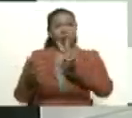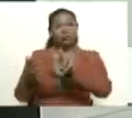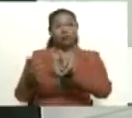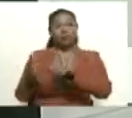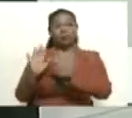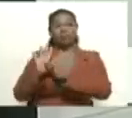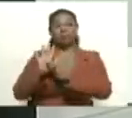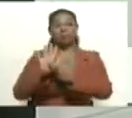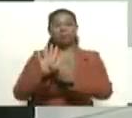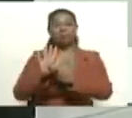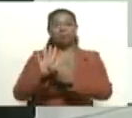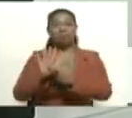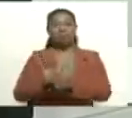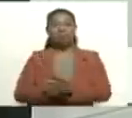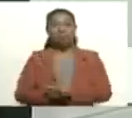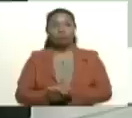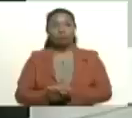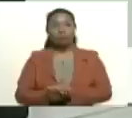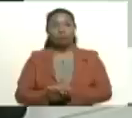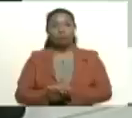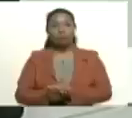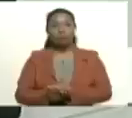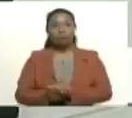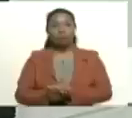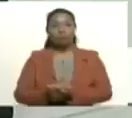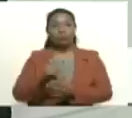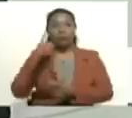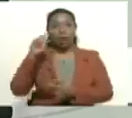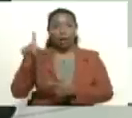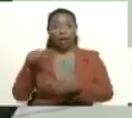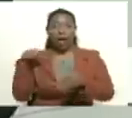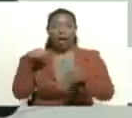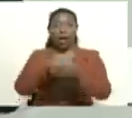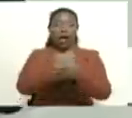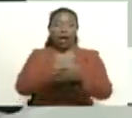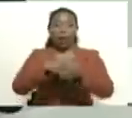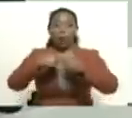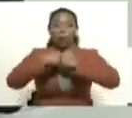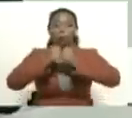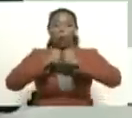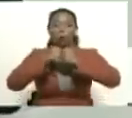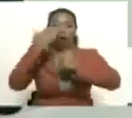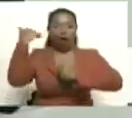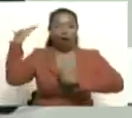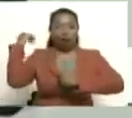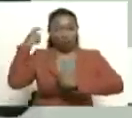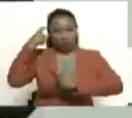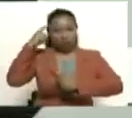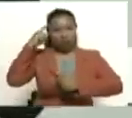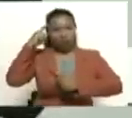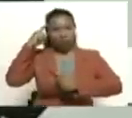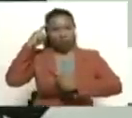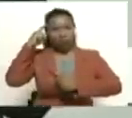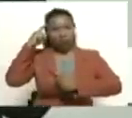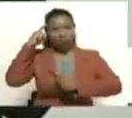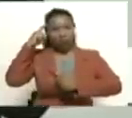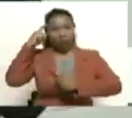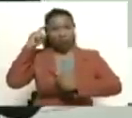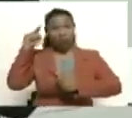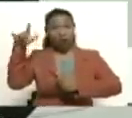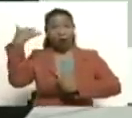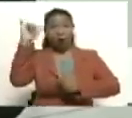Guaidó. Le chocaron las rodillas. Se chorrió, pues. Eso también está, eso